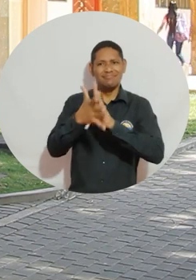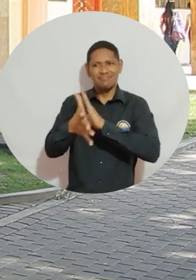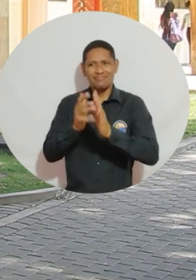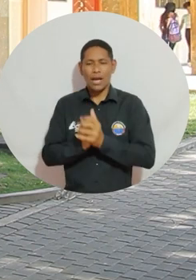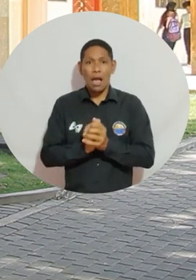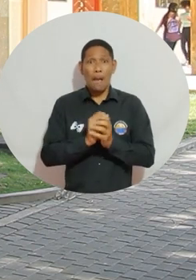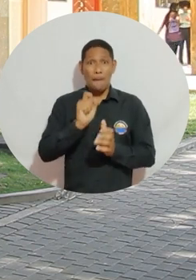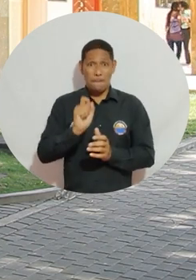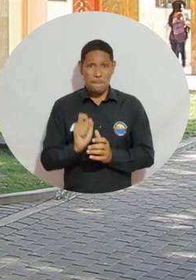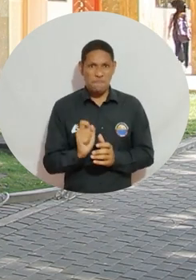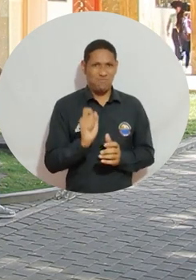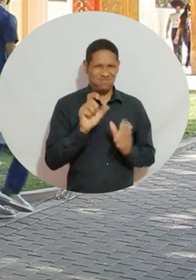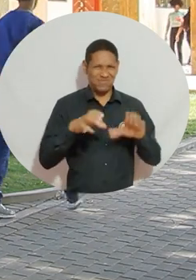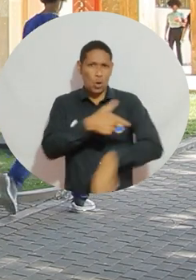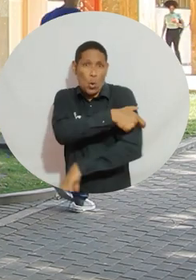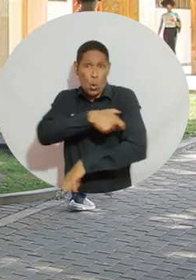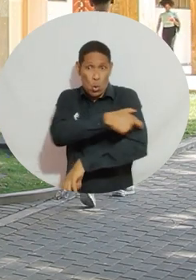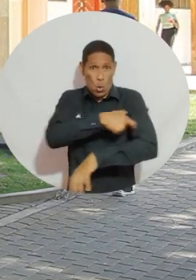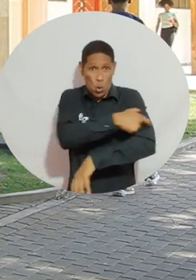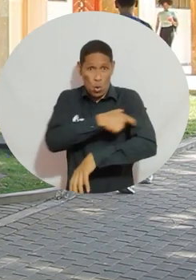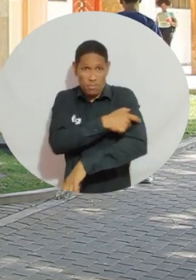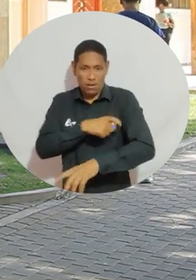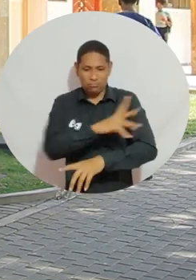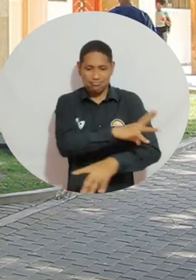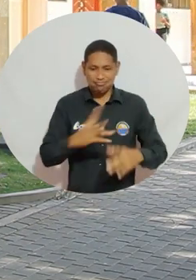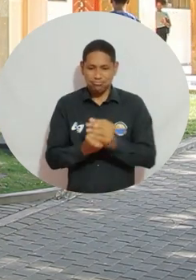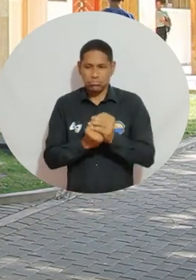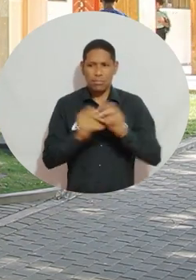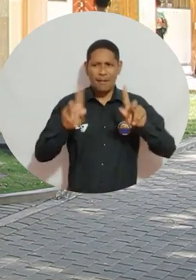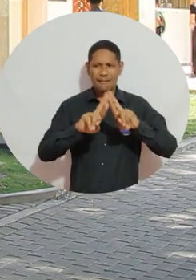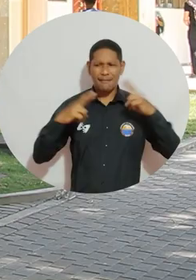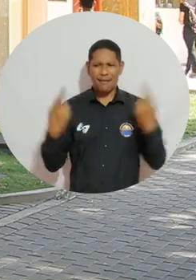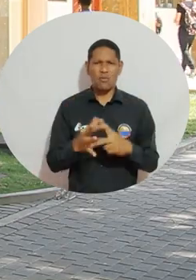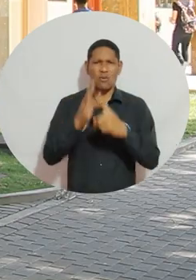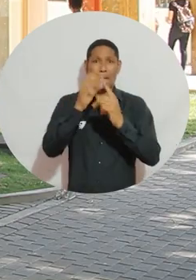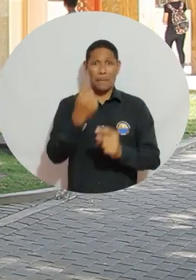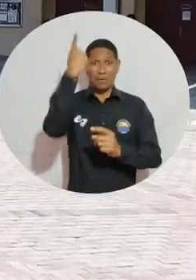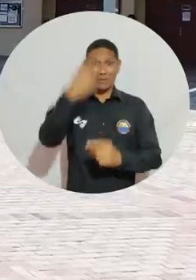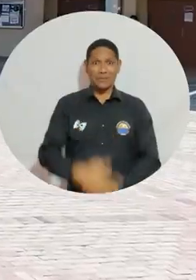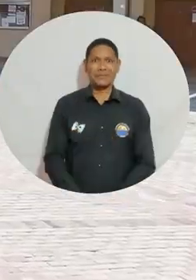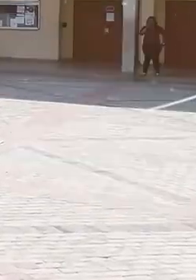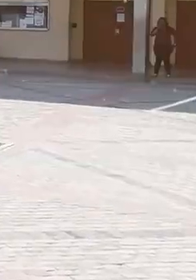sobre la primera sesión del Comité de Inclusión e Interculturalidad de la institución. Ya regresamos.